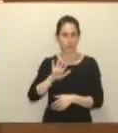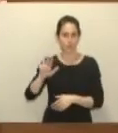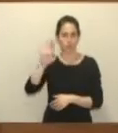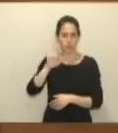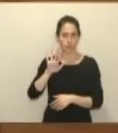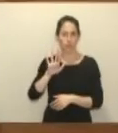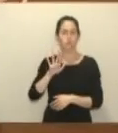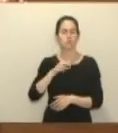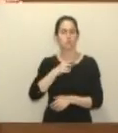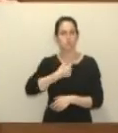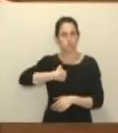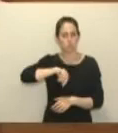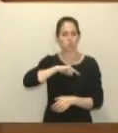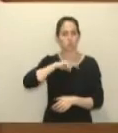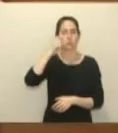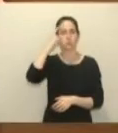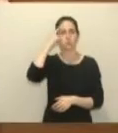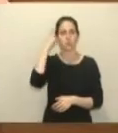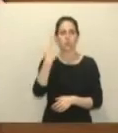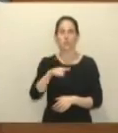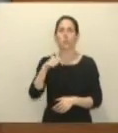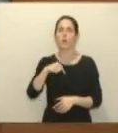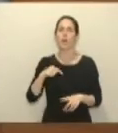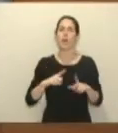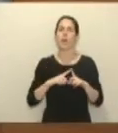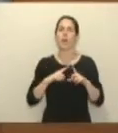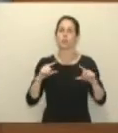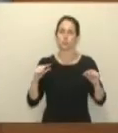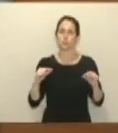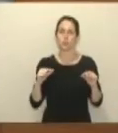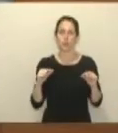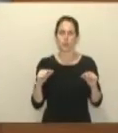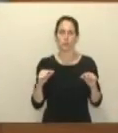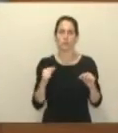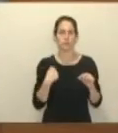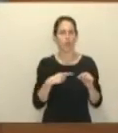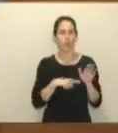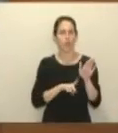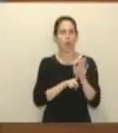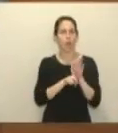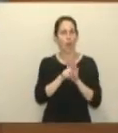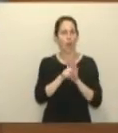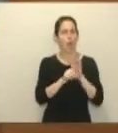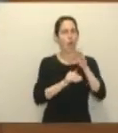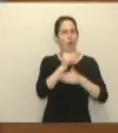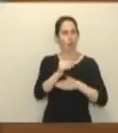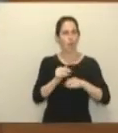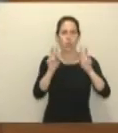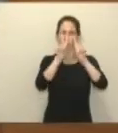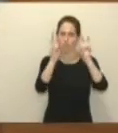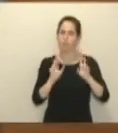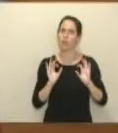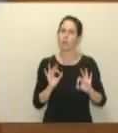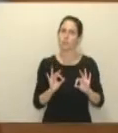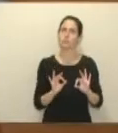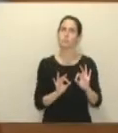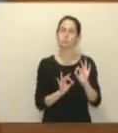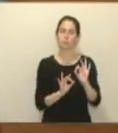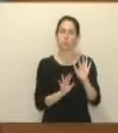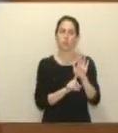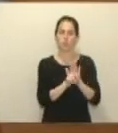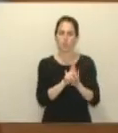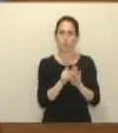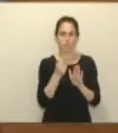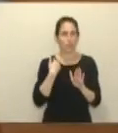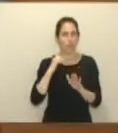no negamos, nosotros no vamos a negar que en Asturias ha habido avances significativos en esta materia en los